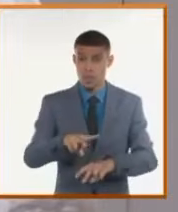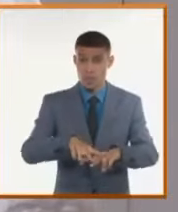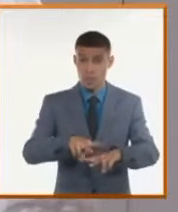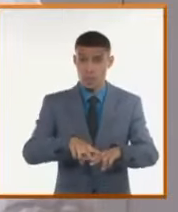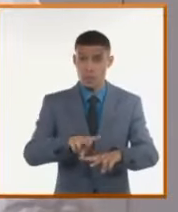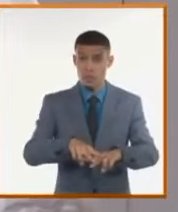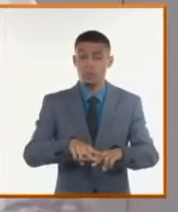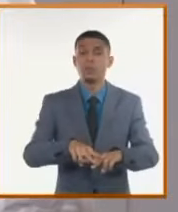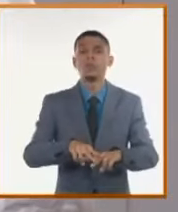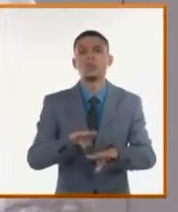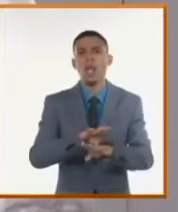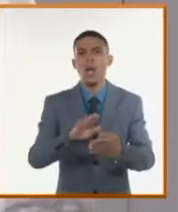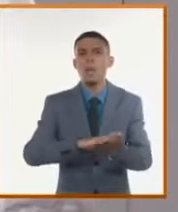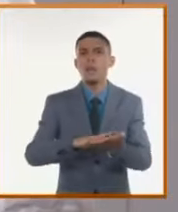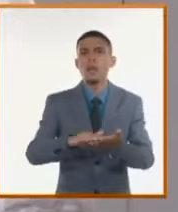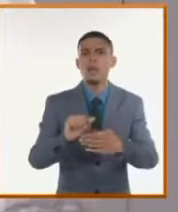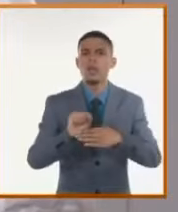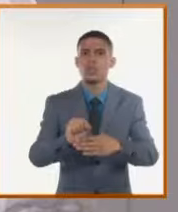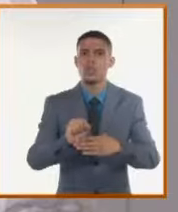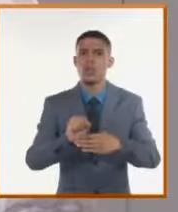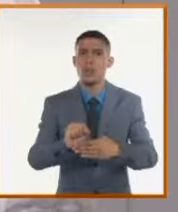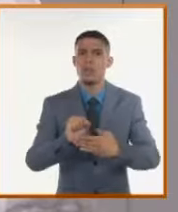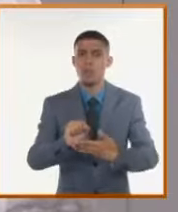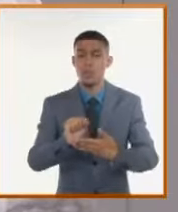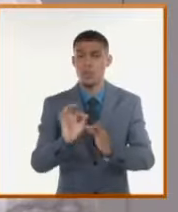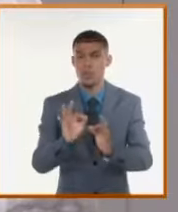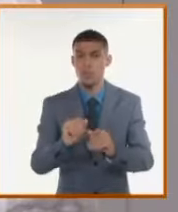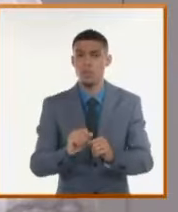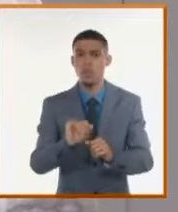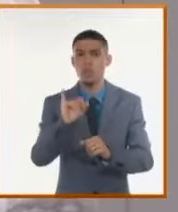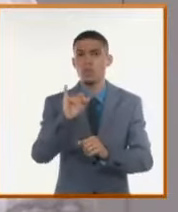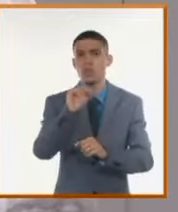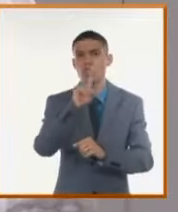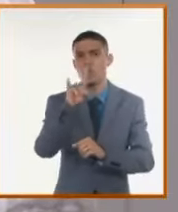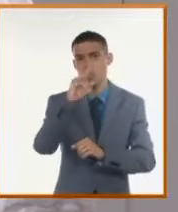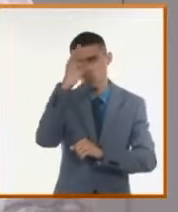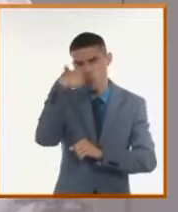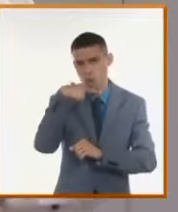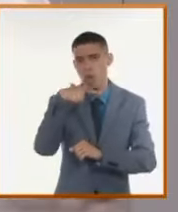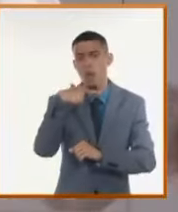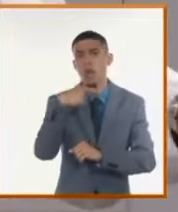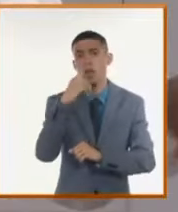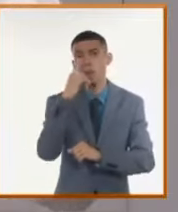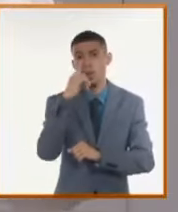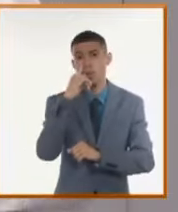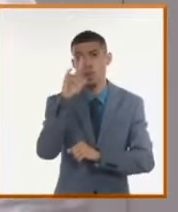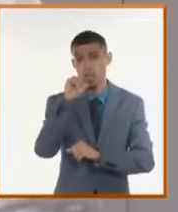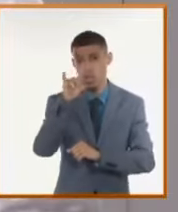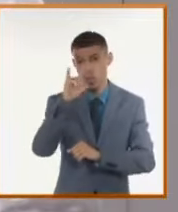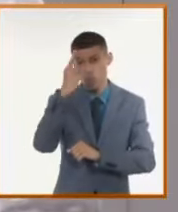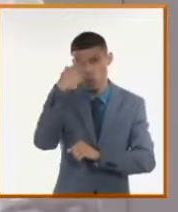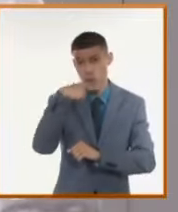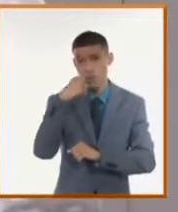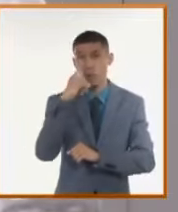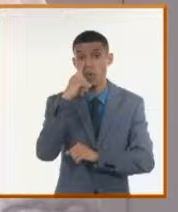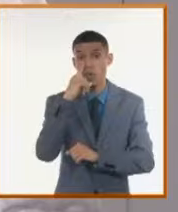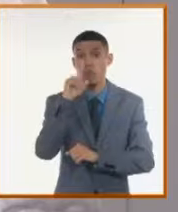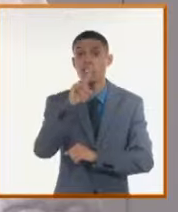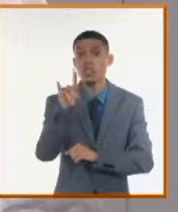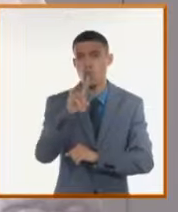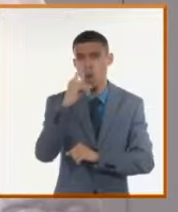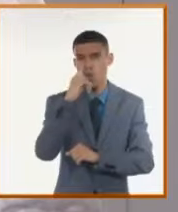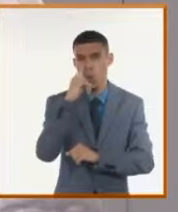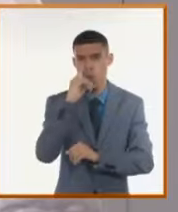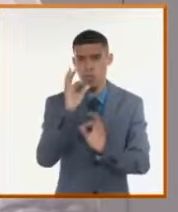se prestan los servicios saliendo desde la estación 19 de noviembre hacia la estación de San Antonio con toda la trayectoria que hoy llea sobre